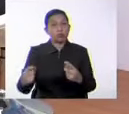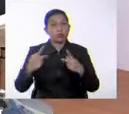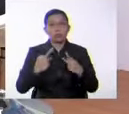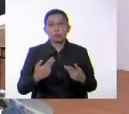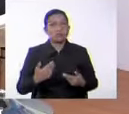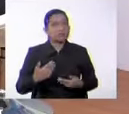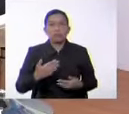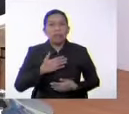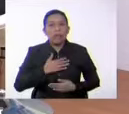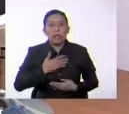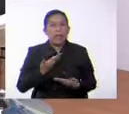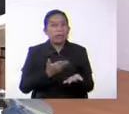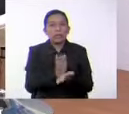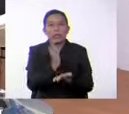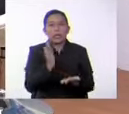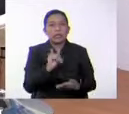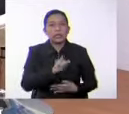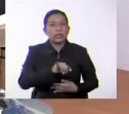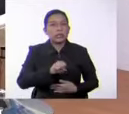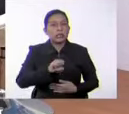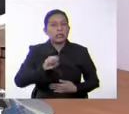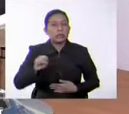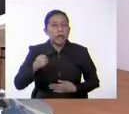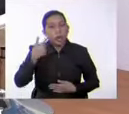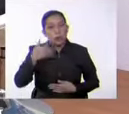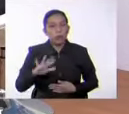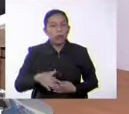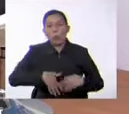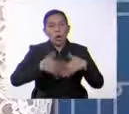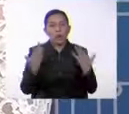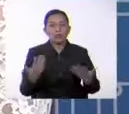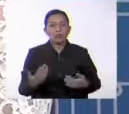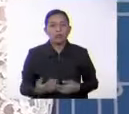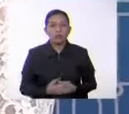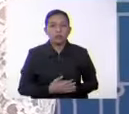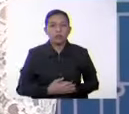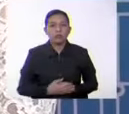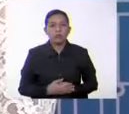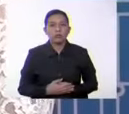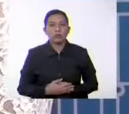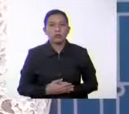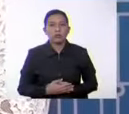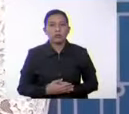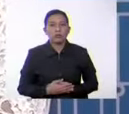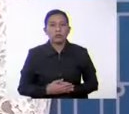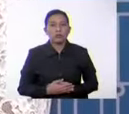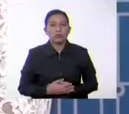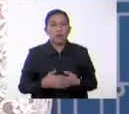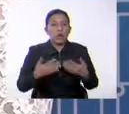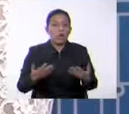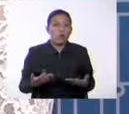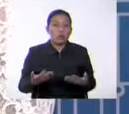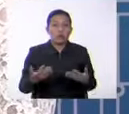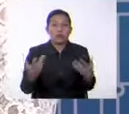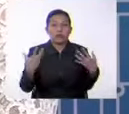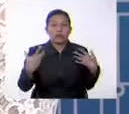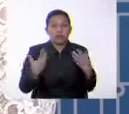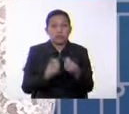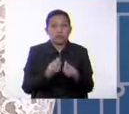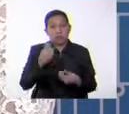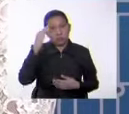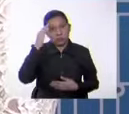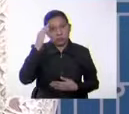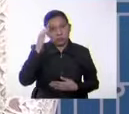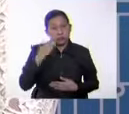acceder a un seguro de salud, a un seguro médico e incluso la seguridad social en cuanto a las